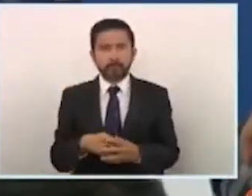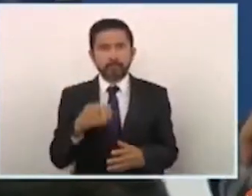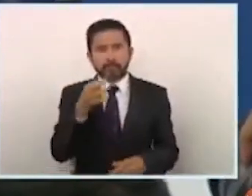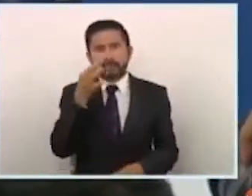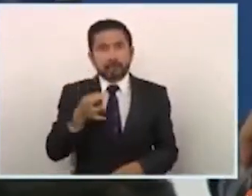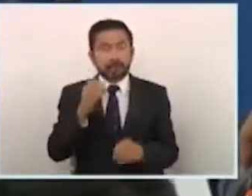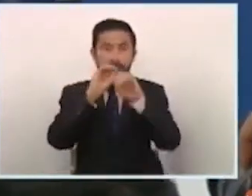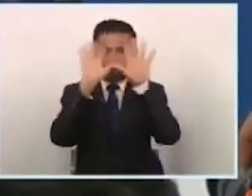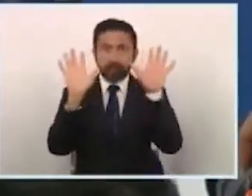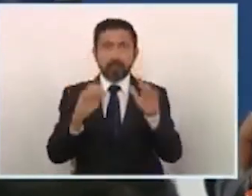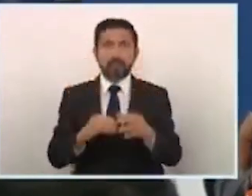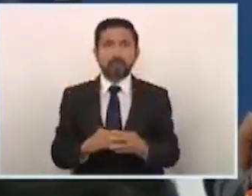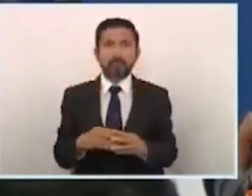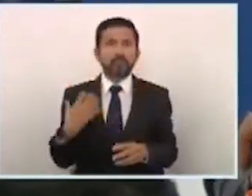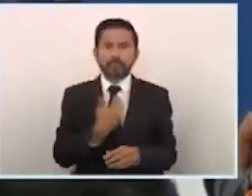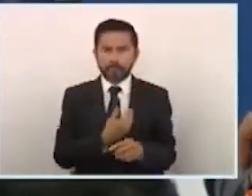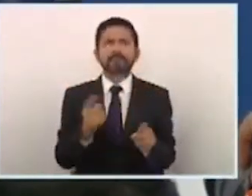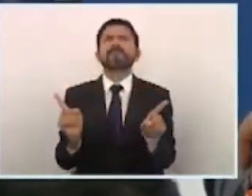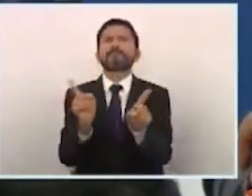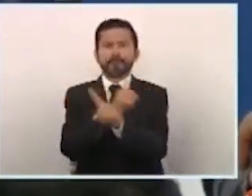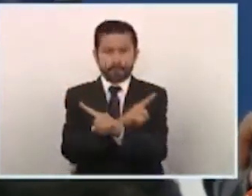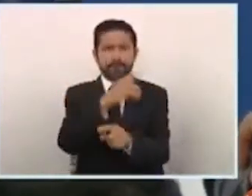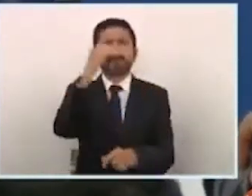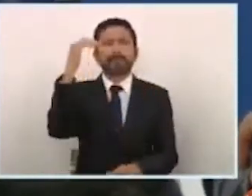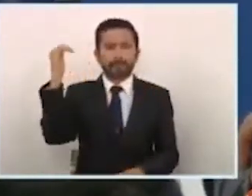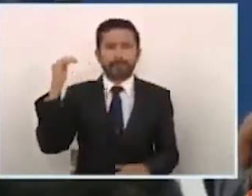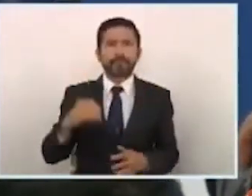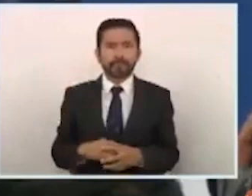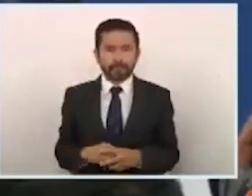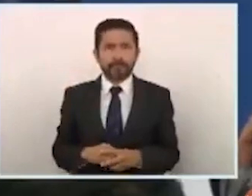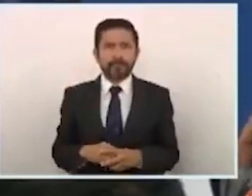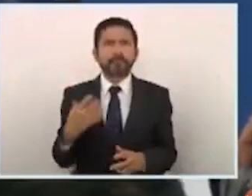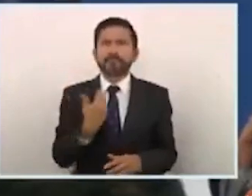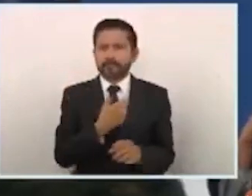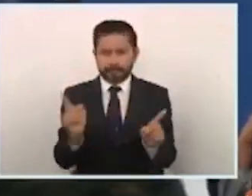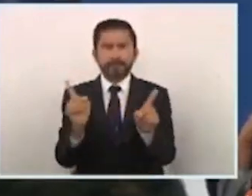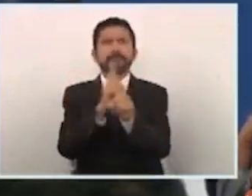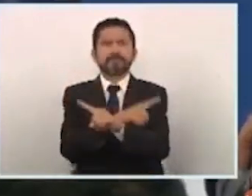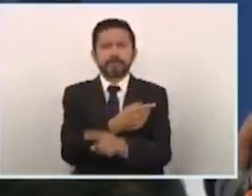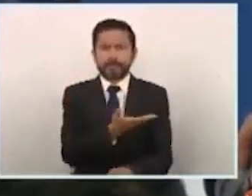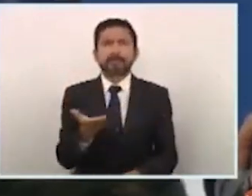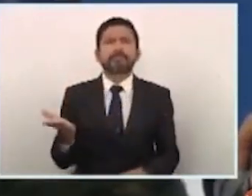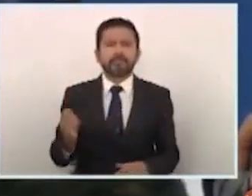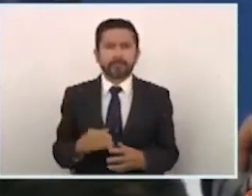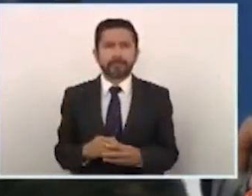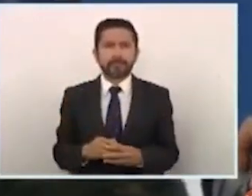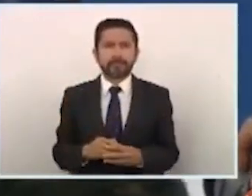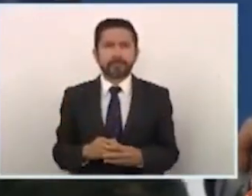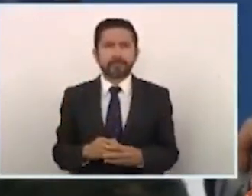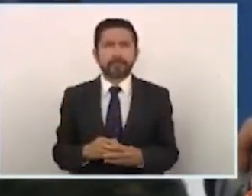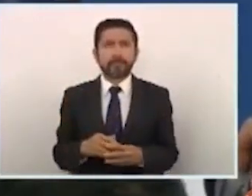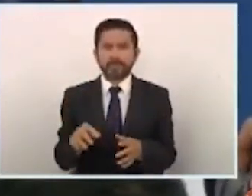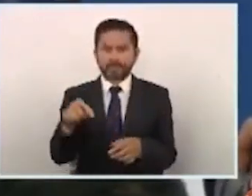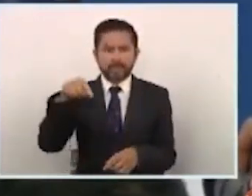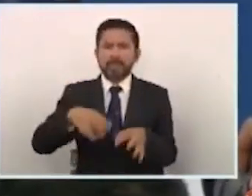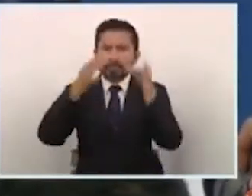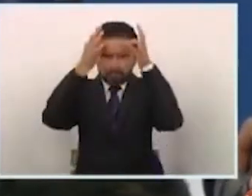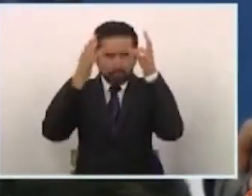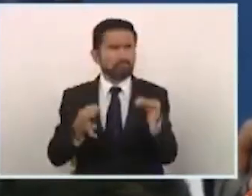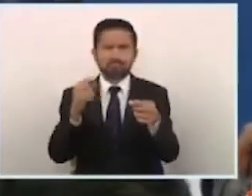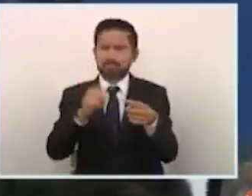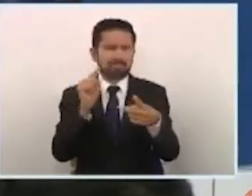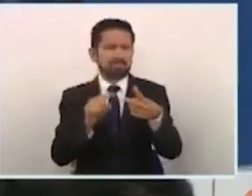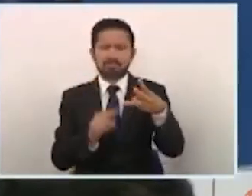quede claro que vamos a cambiar este país, que vamos a cambiar las cosas y que se van a tomar las medidas que